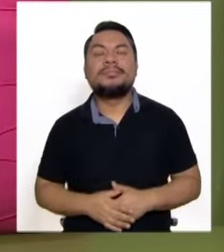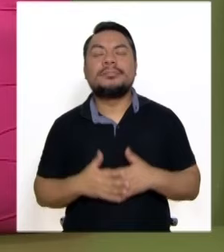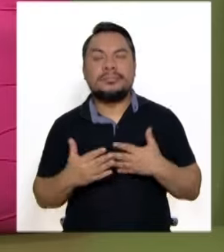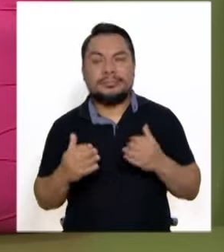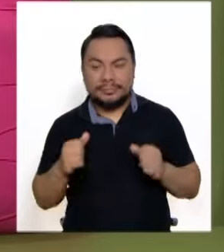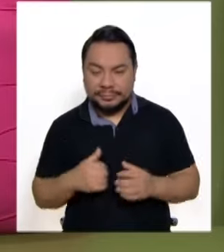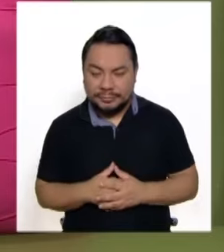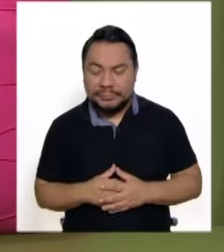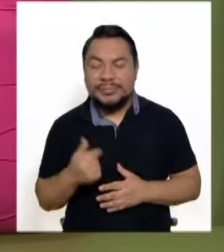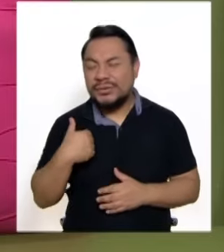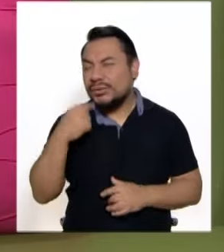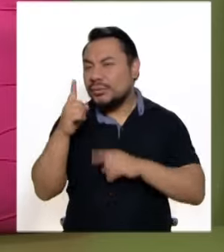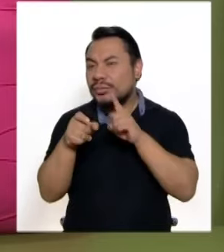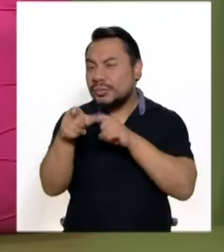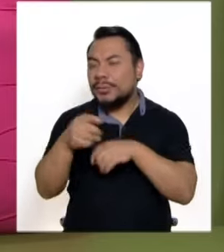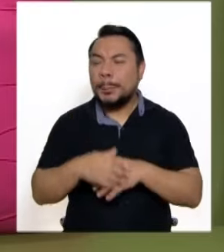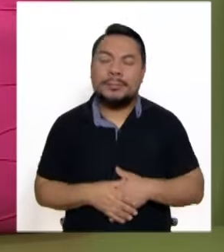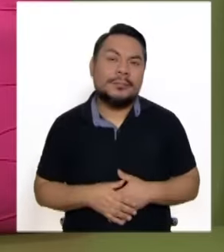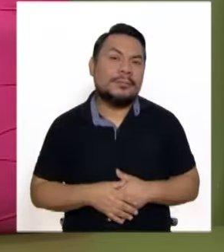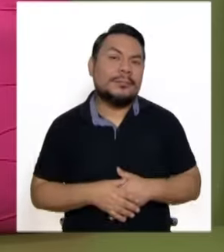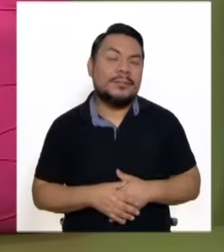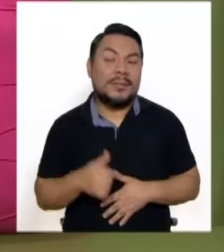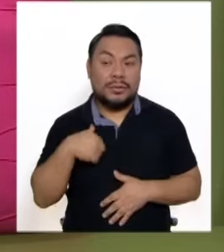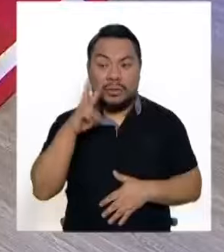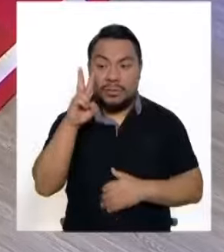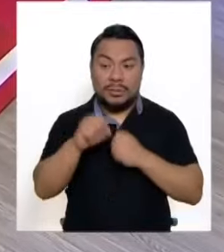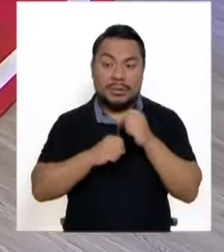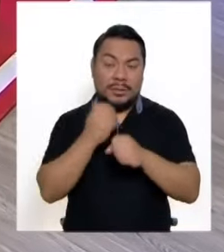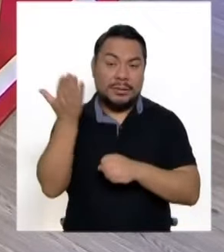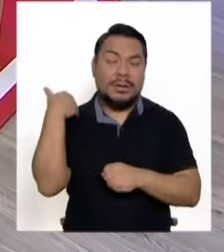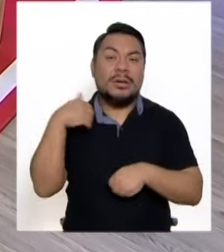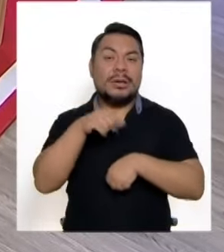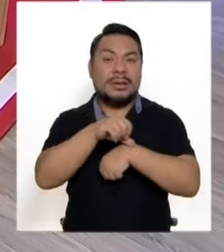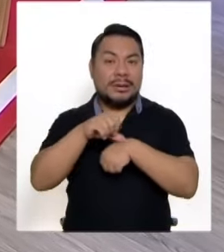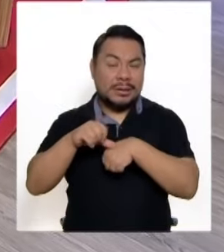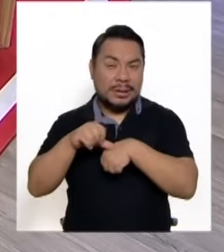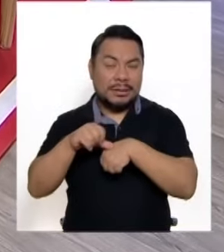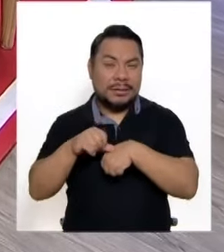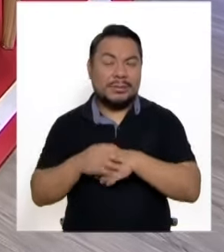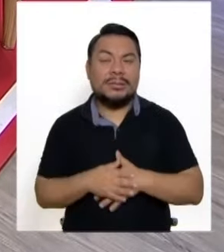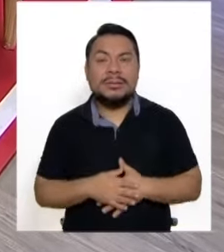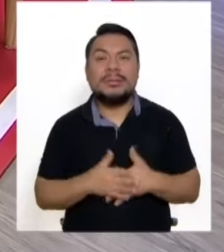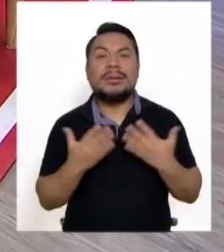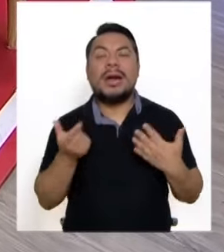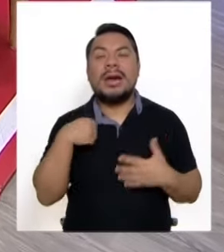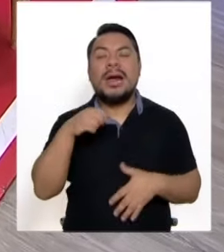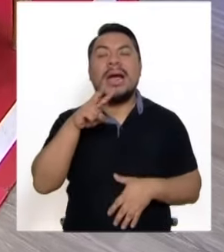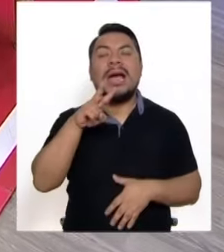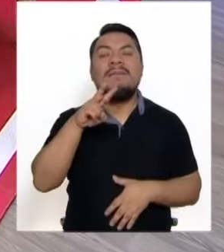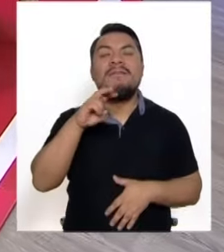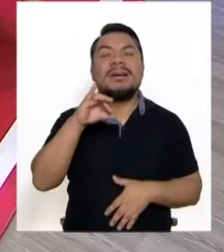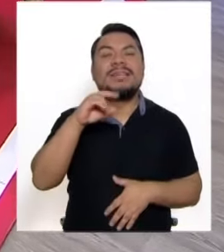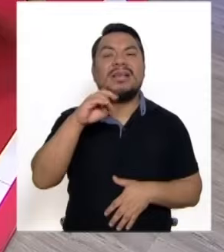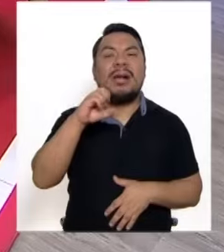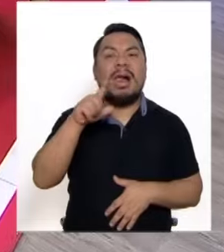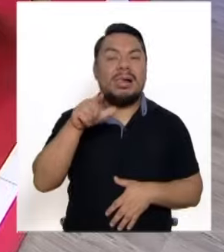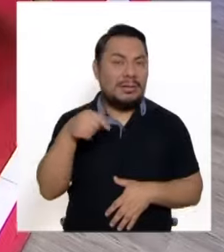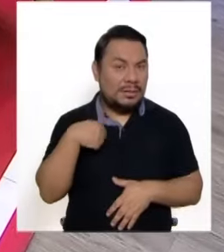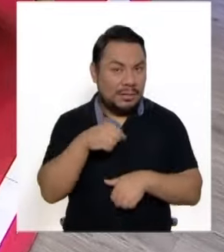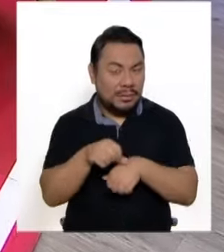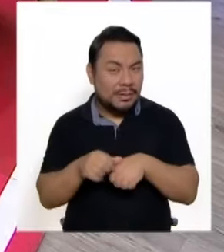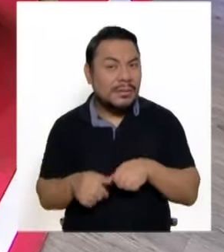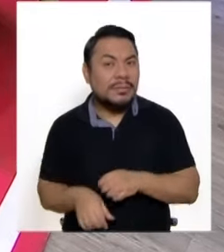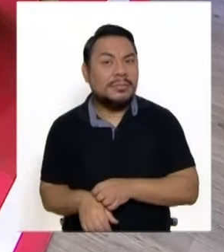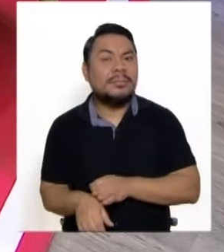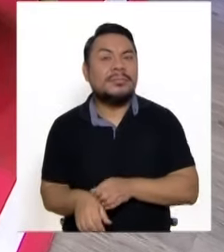Buenos días, doctor. Es que tengo una consulta, mire, yo hace 2 años fui operada de una histerectomía radical. ¿Ya? No, he estado